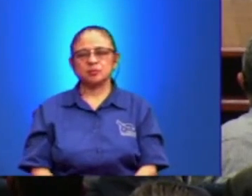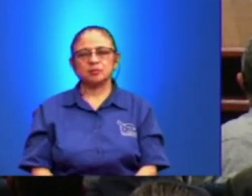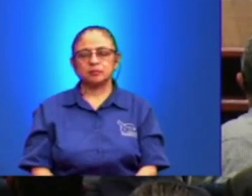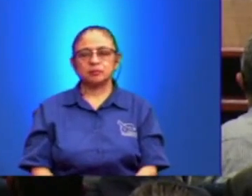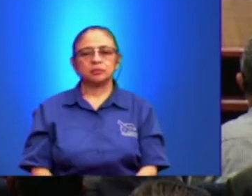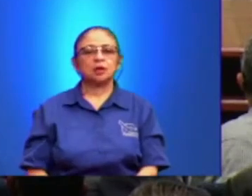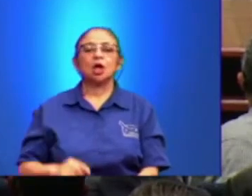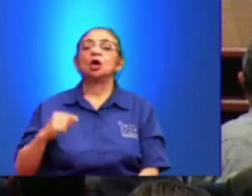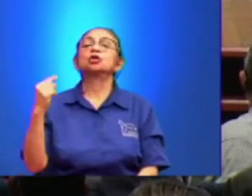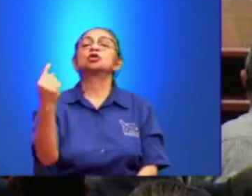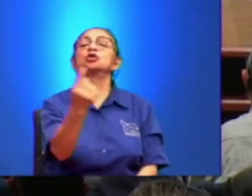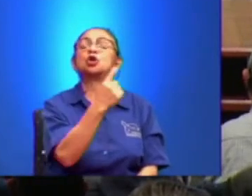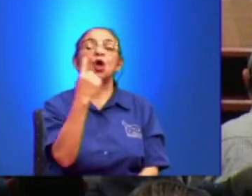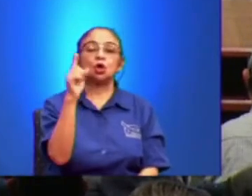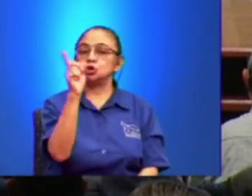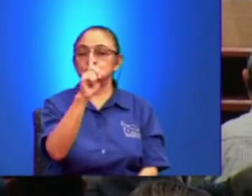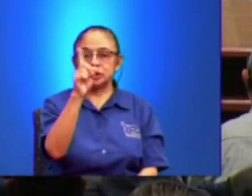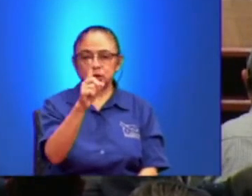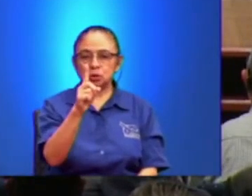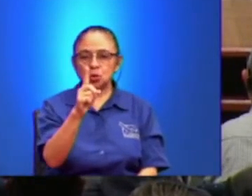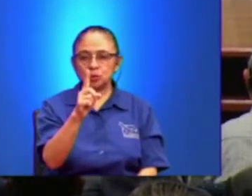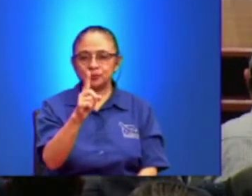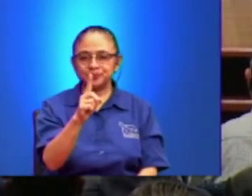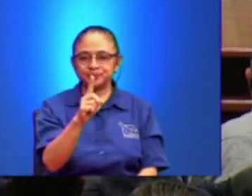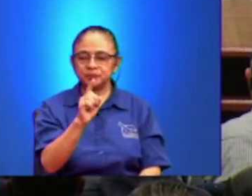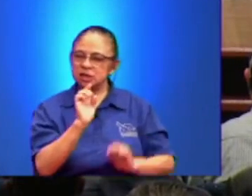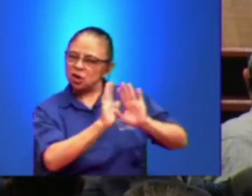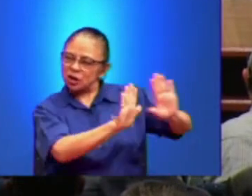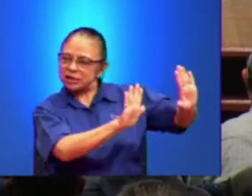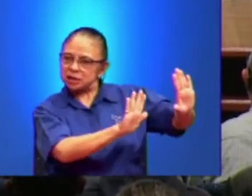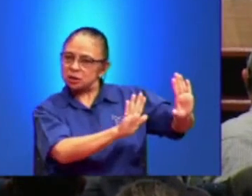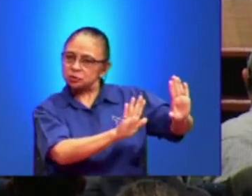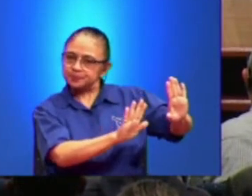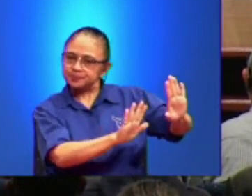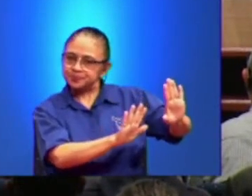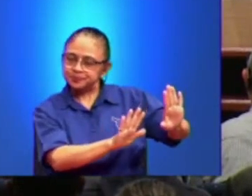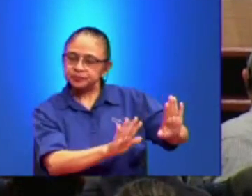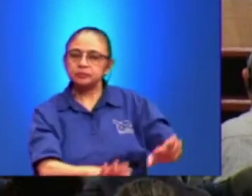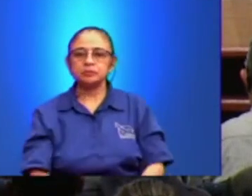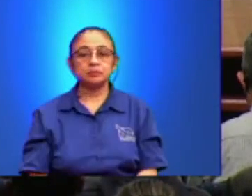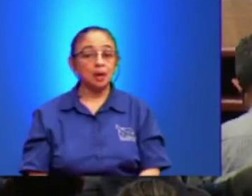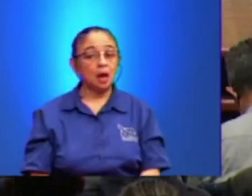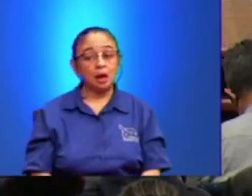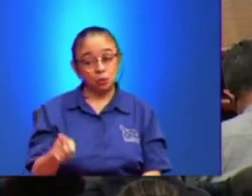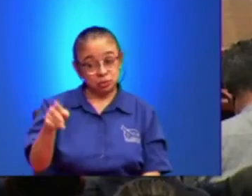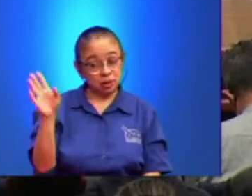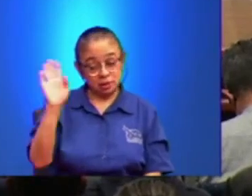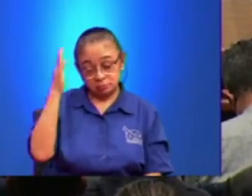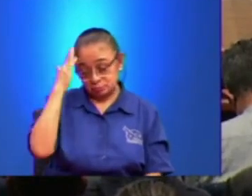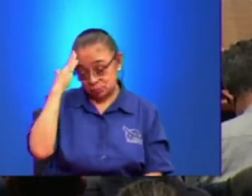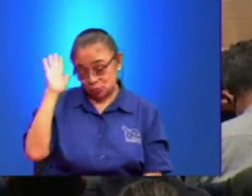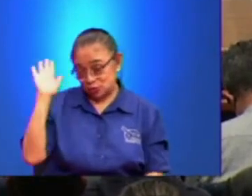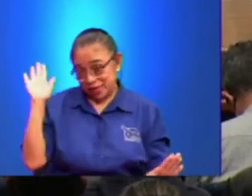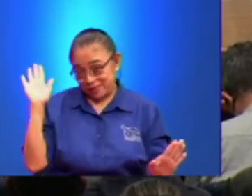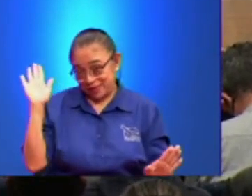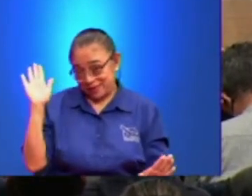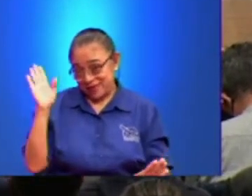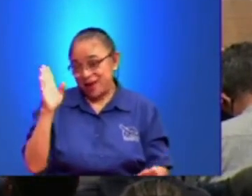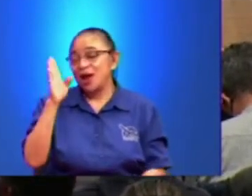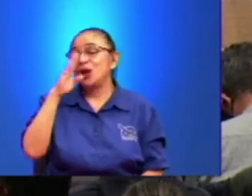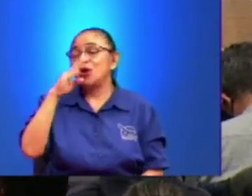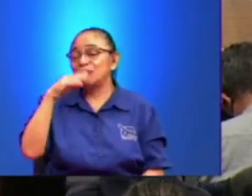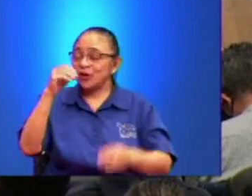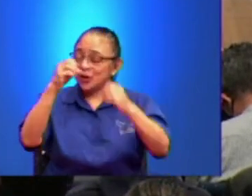todos los que no han sido rechazados no saben lo horrible que se han perdido ah